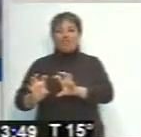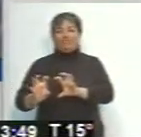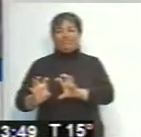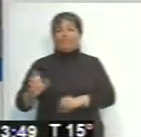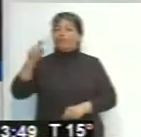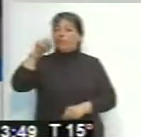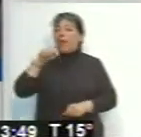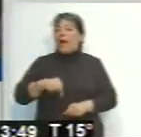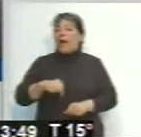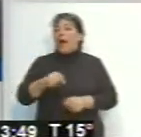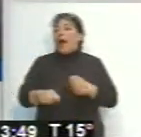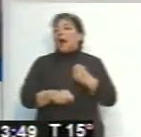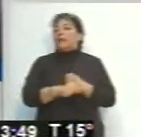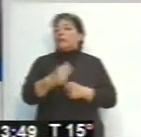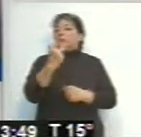33 años,